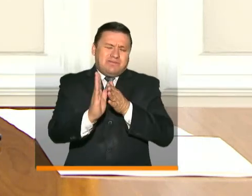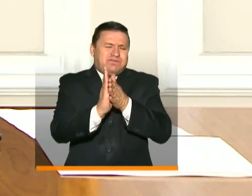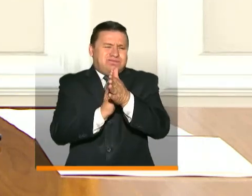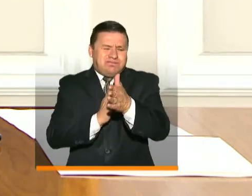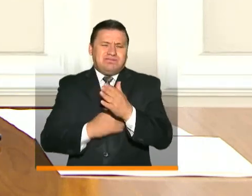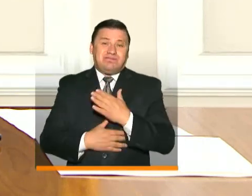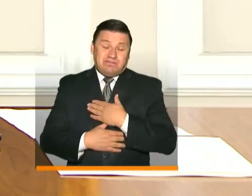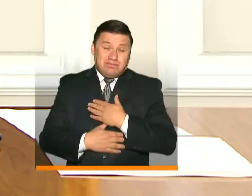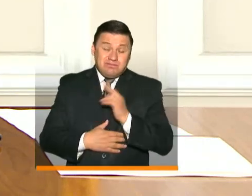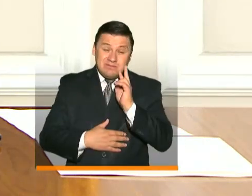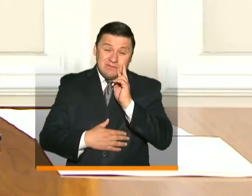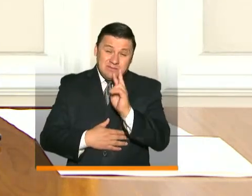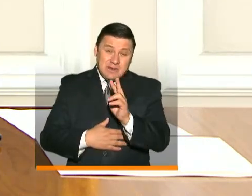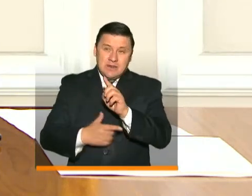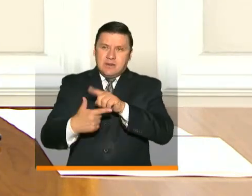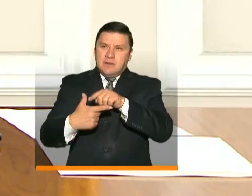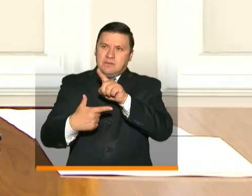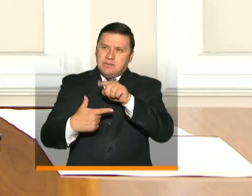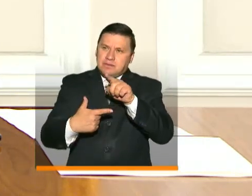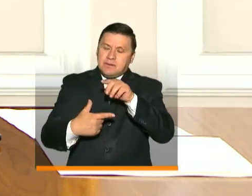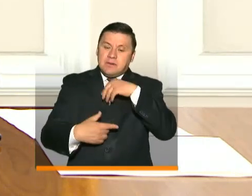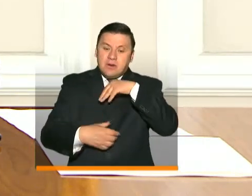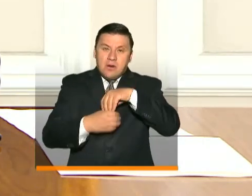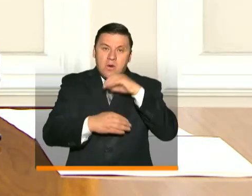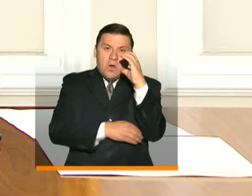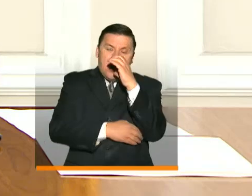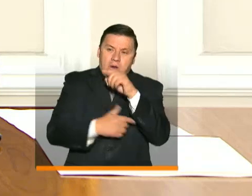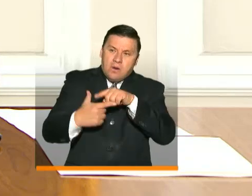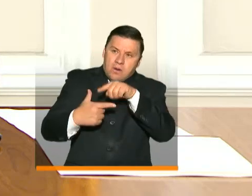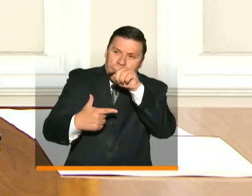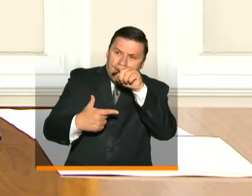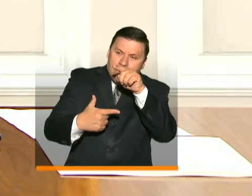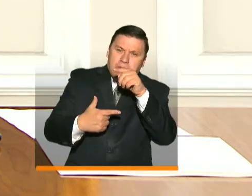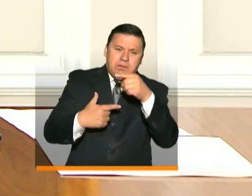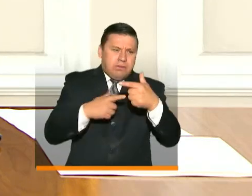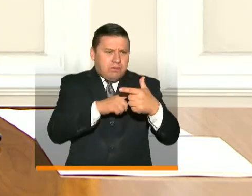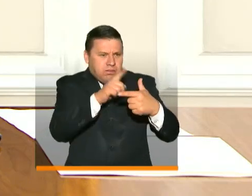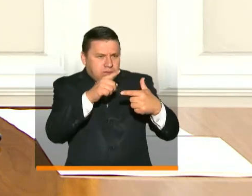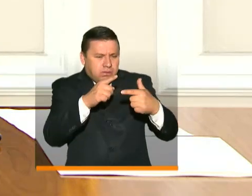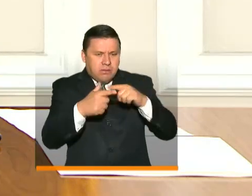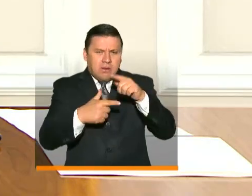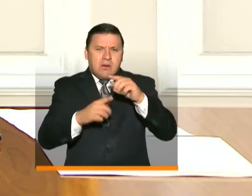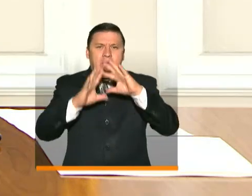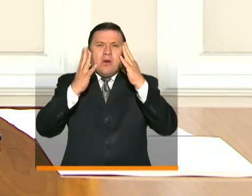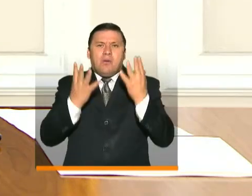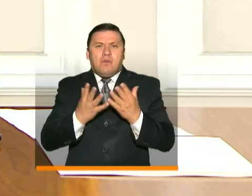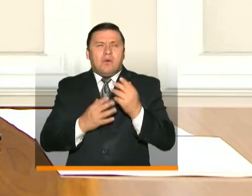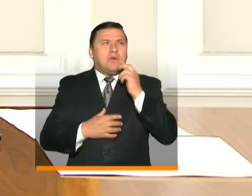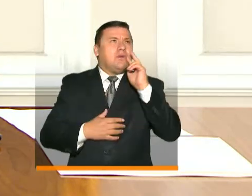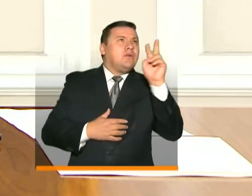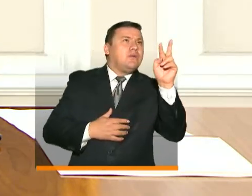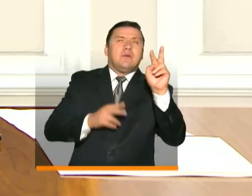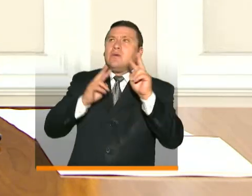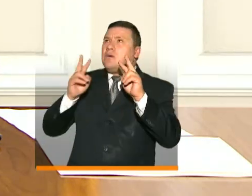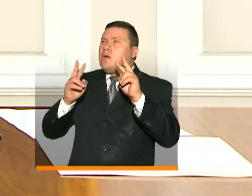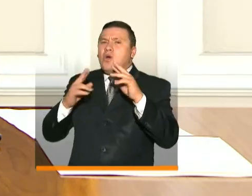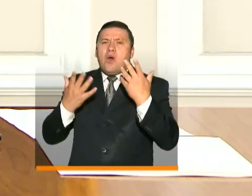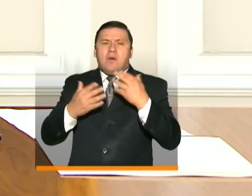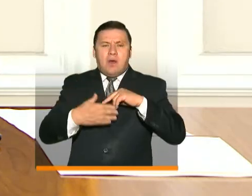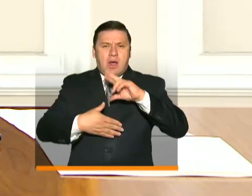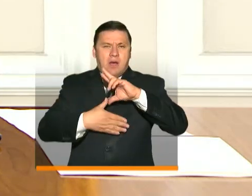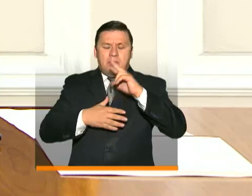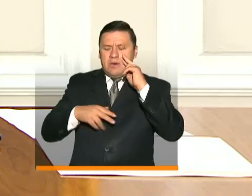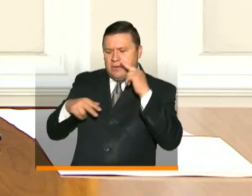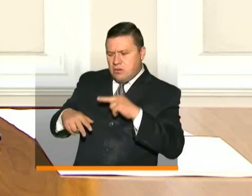que cuando vemos que crecen las pruebas en nuestro país, sigamos analizando con relación al mundo y con relación a América Latina, cómo